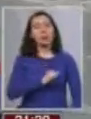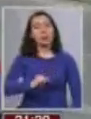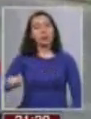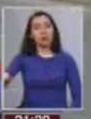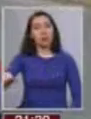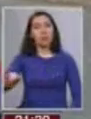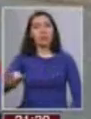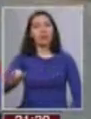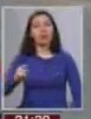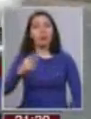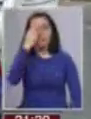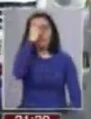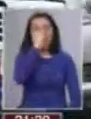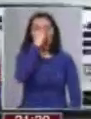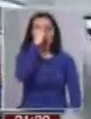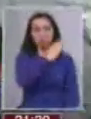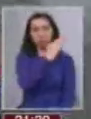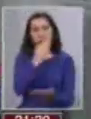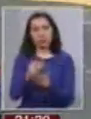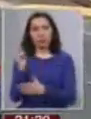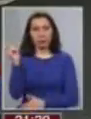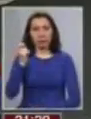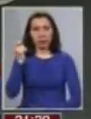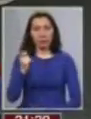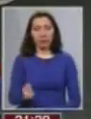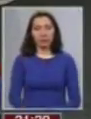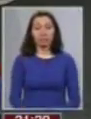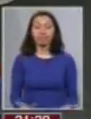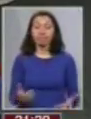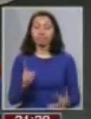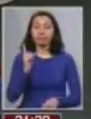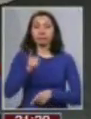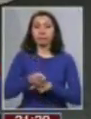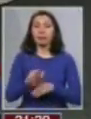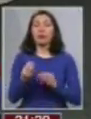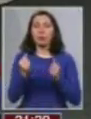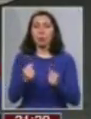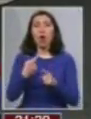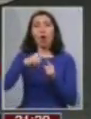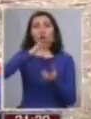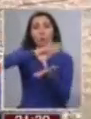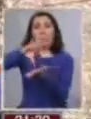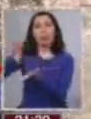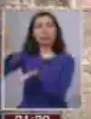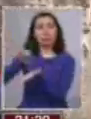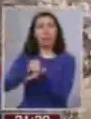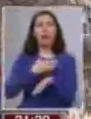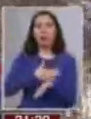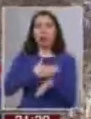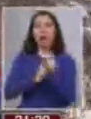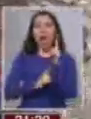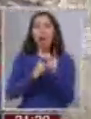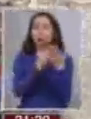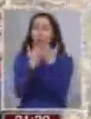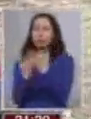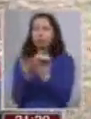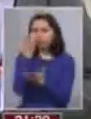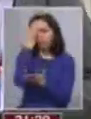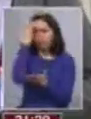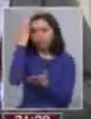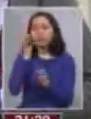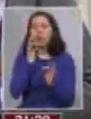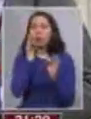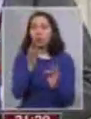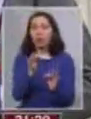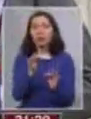permanente entre marzo y septiembre. Una medida que se ha aplicado en otros países y que algunos especialistas creen que apunta